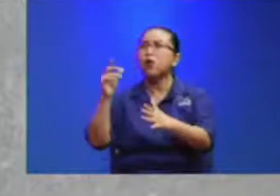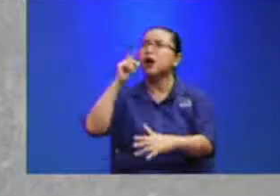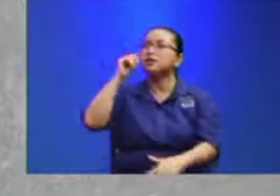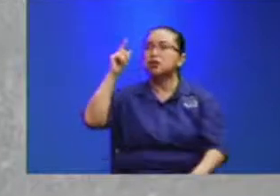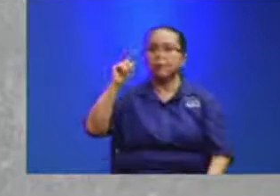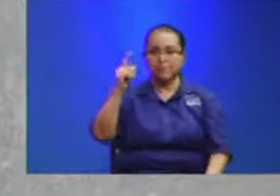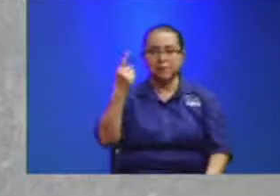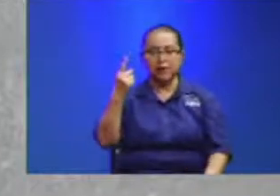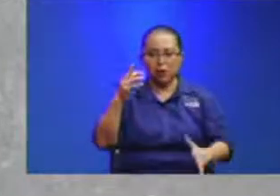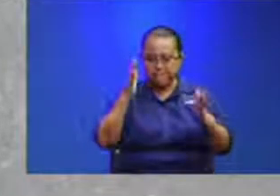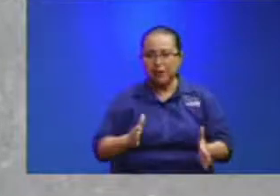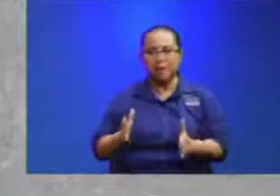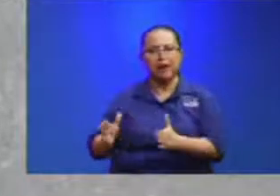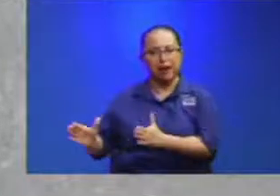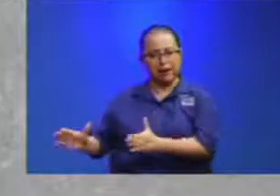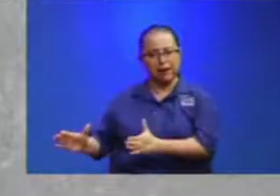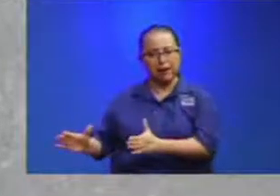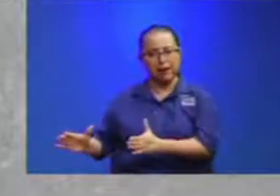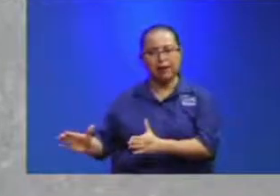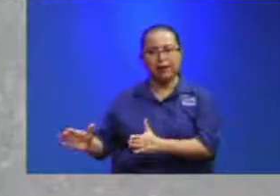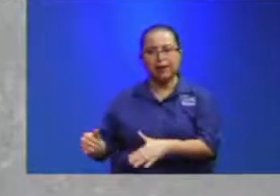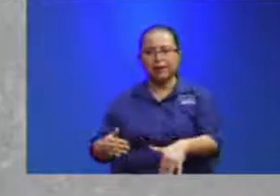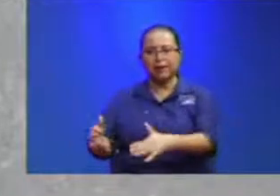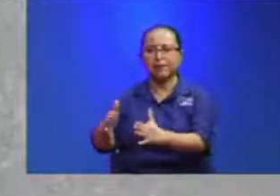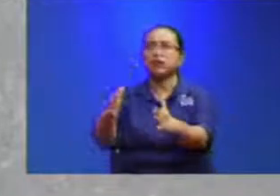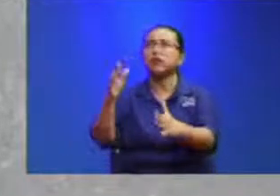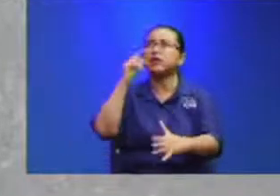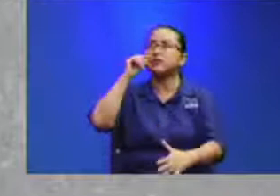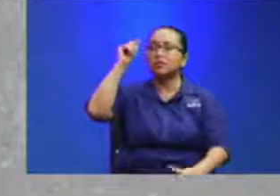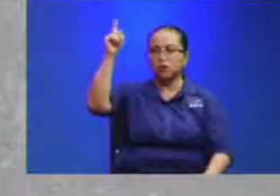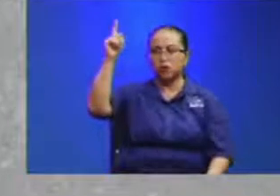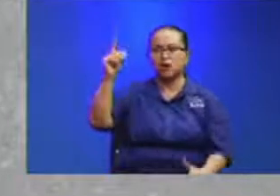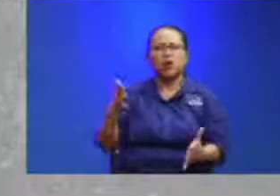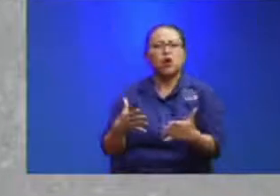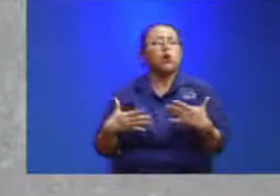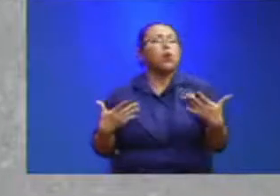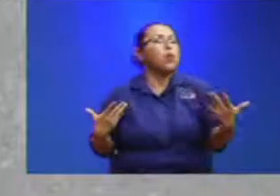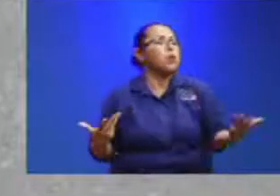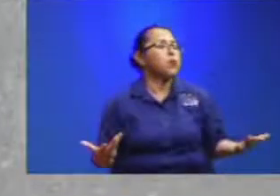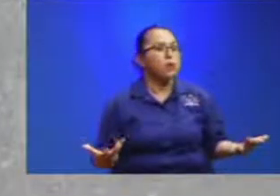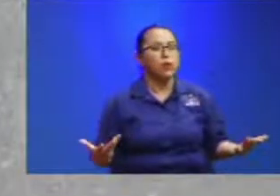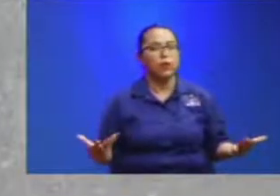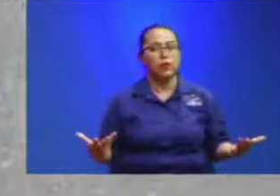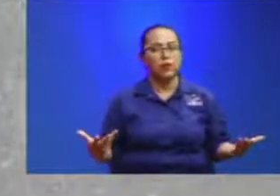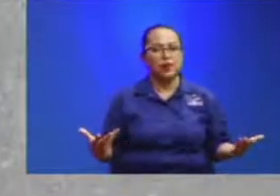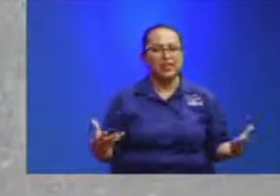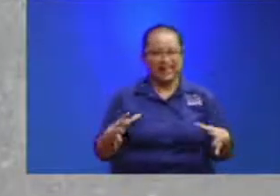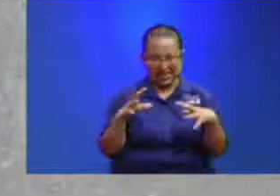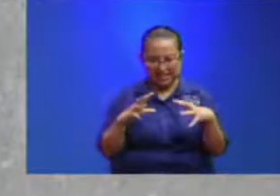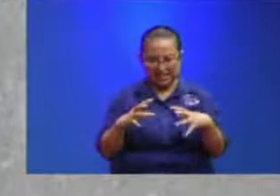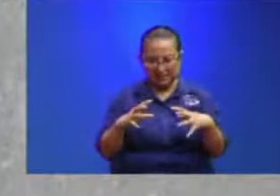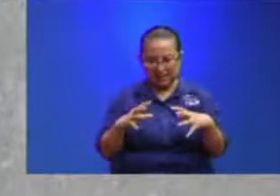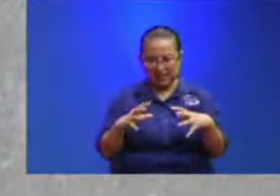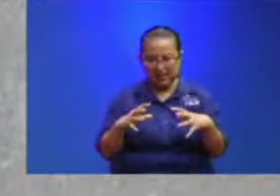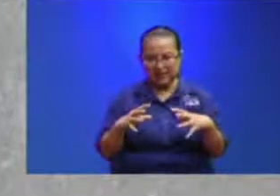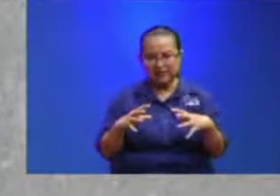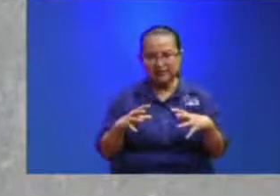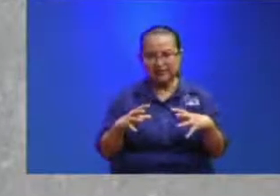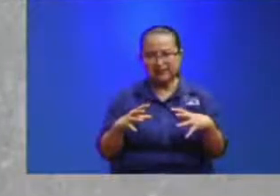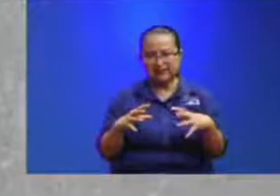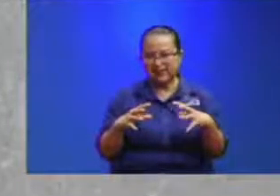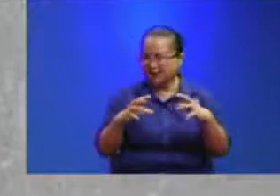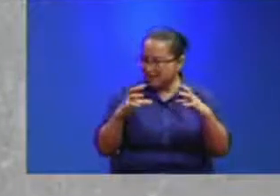paso preparen el camino del señor cómo lo vamos a preparar quitando las piedras